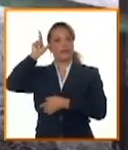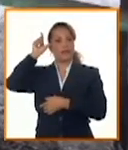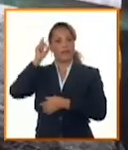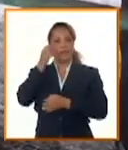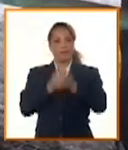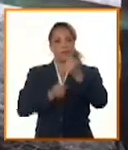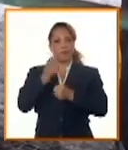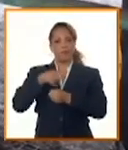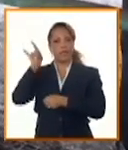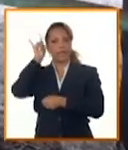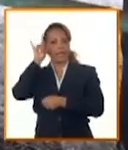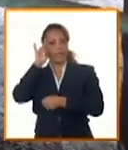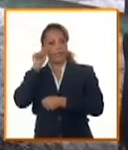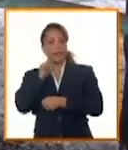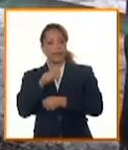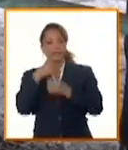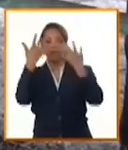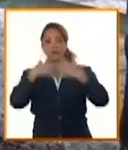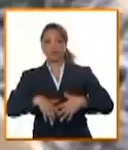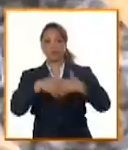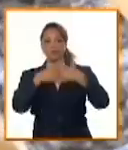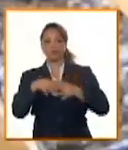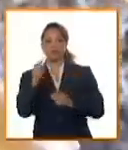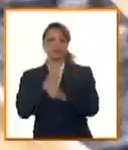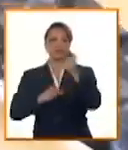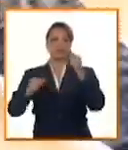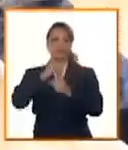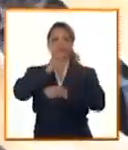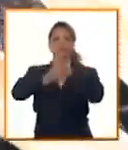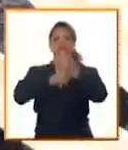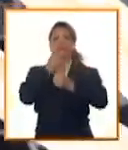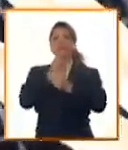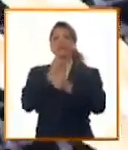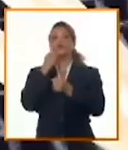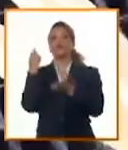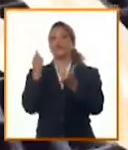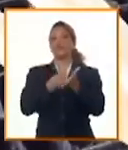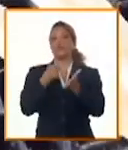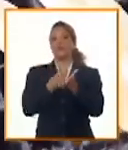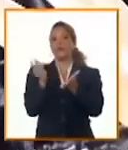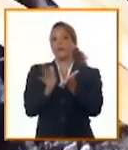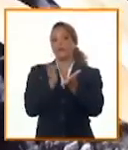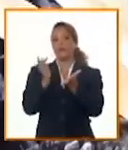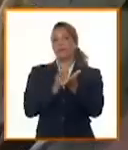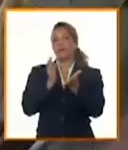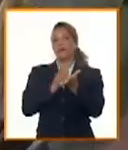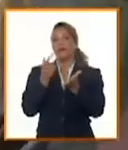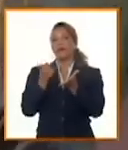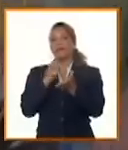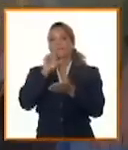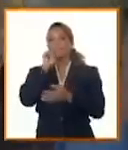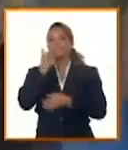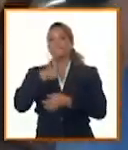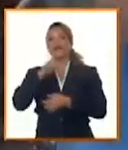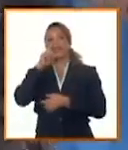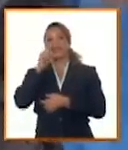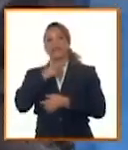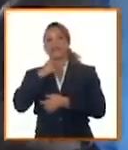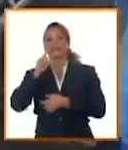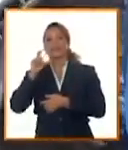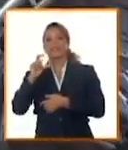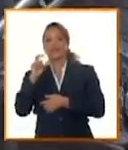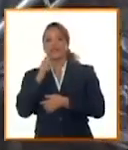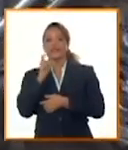y una de las bases productivas pioneras en el uso de las bancas remotas mediante la plataforma virtual vanded para sus operaciones